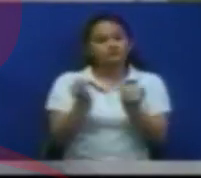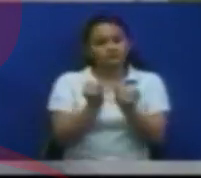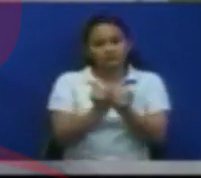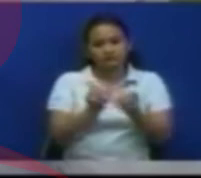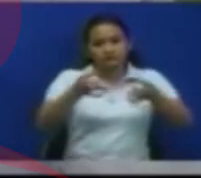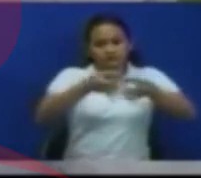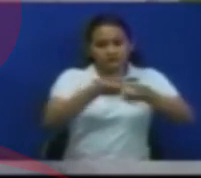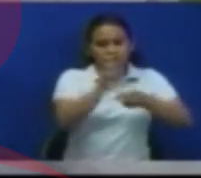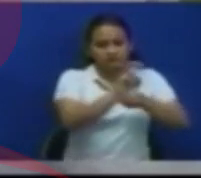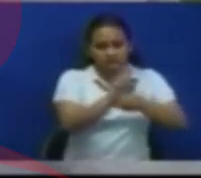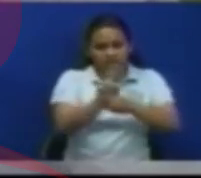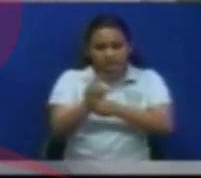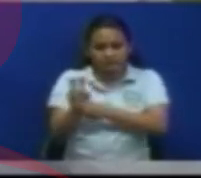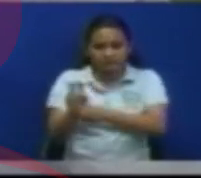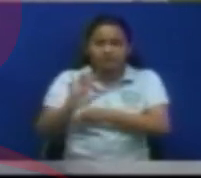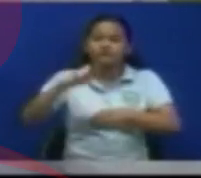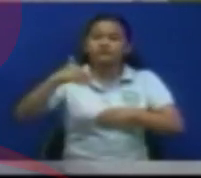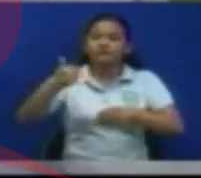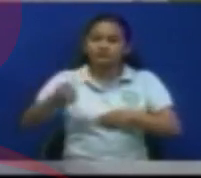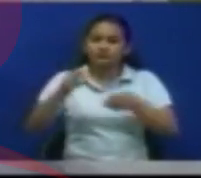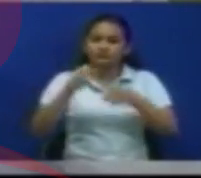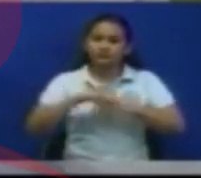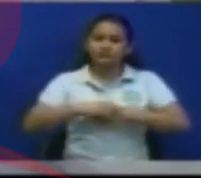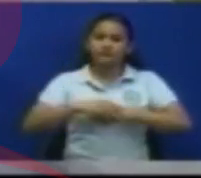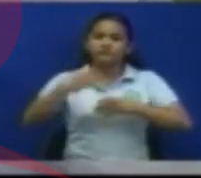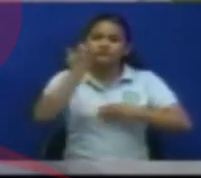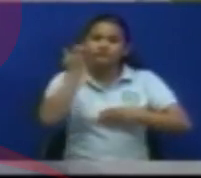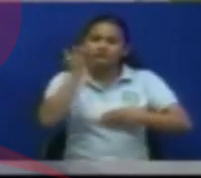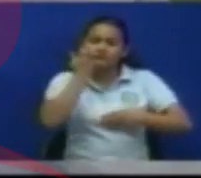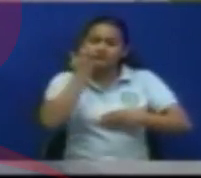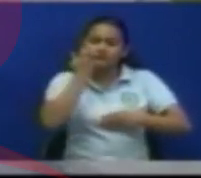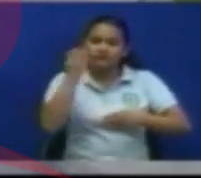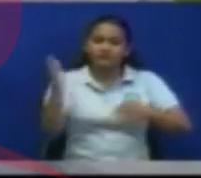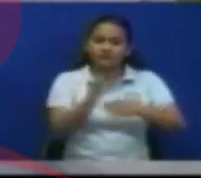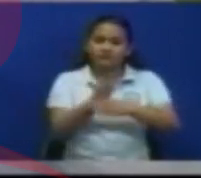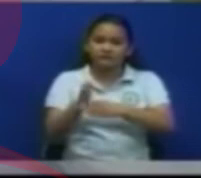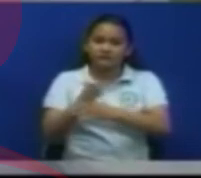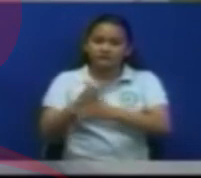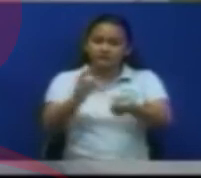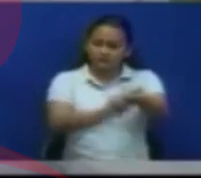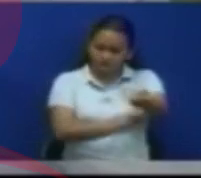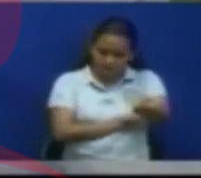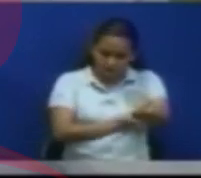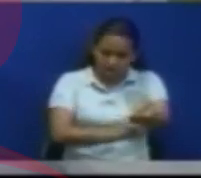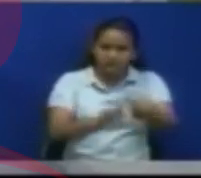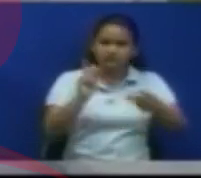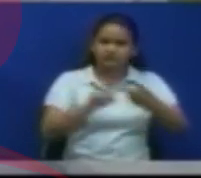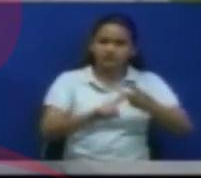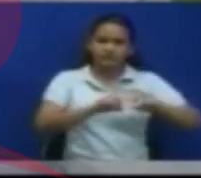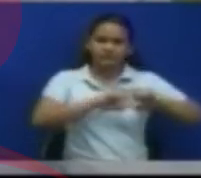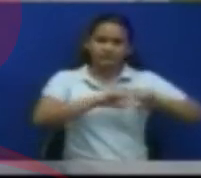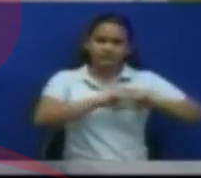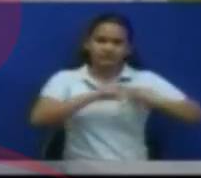seguimiento debido a tromboembolismo pulmonar, diabetes mellitus, infarto agudo